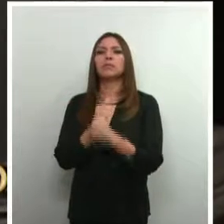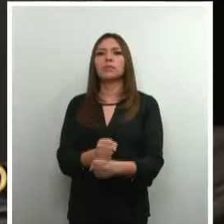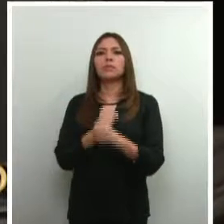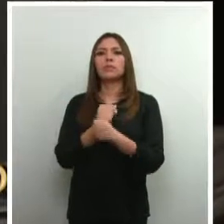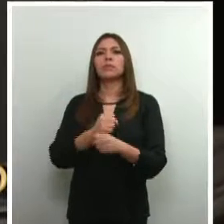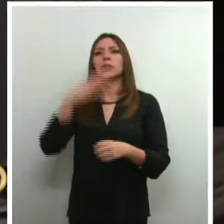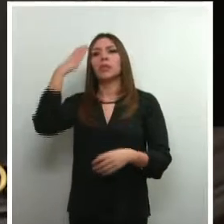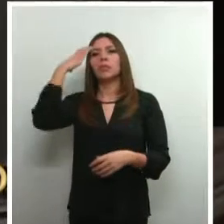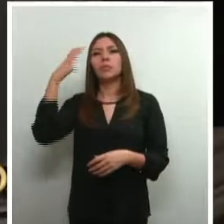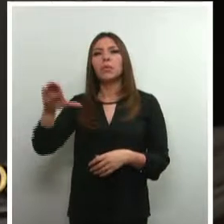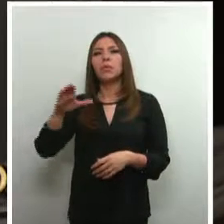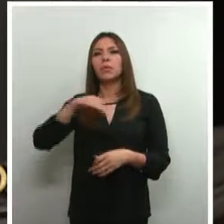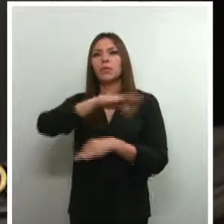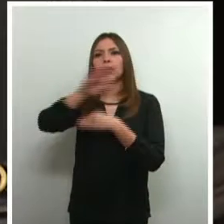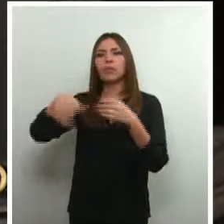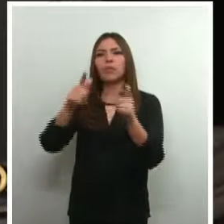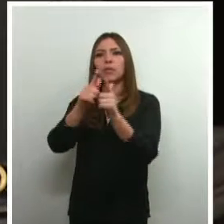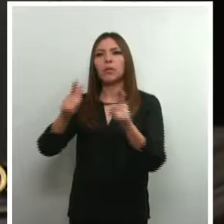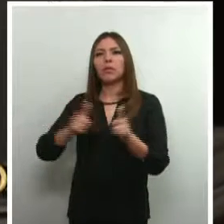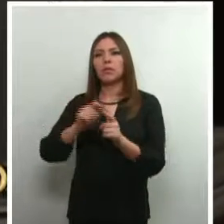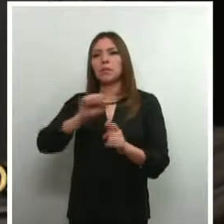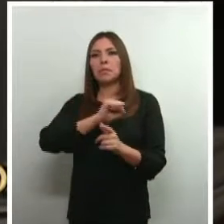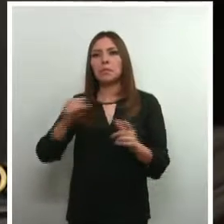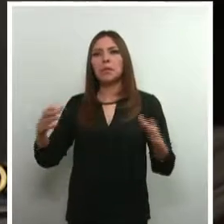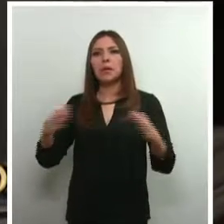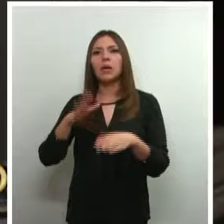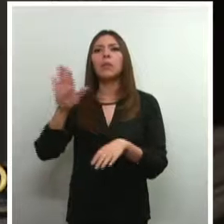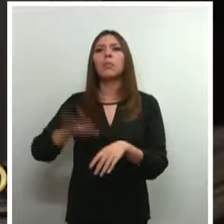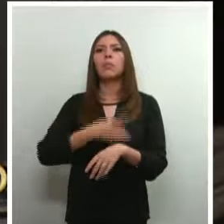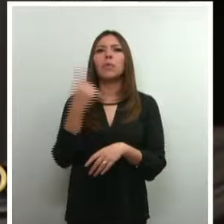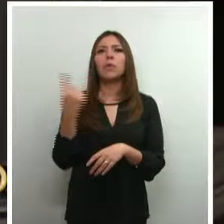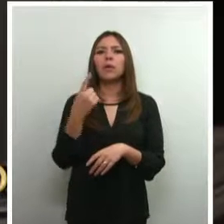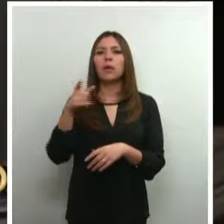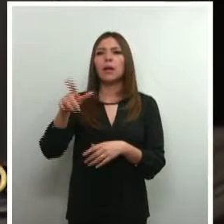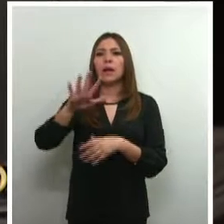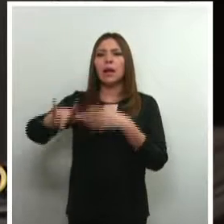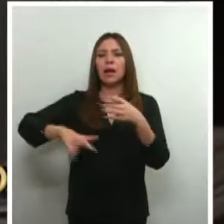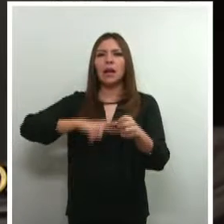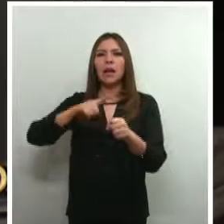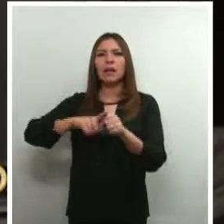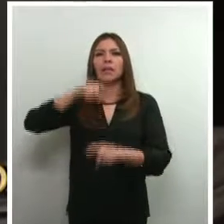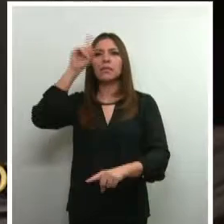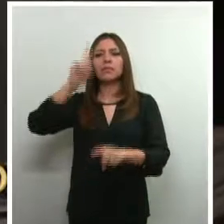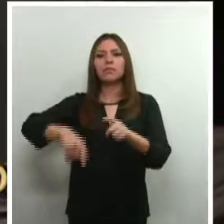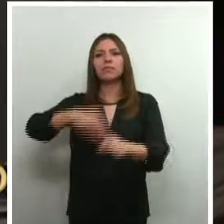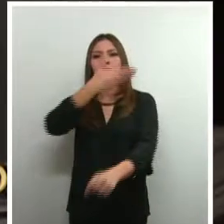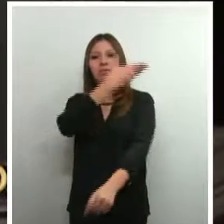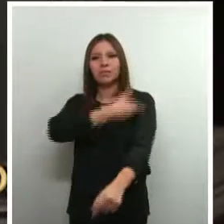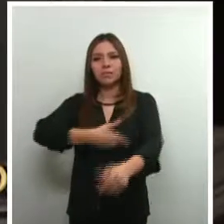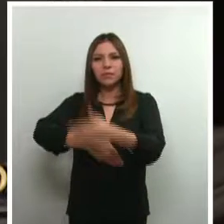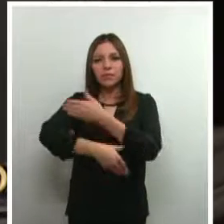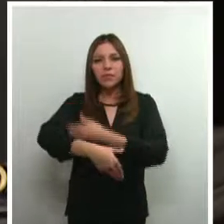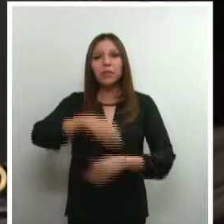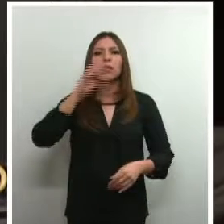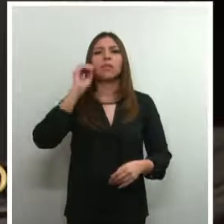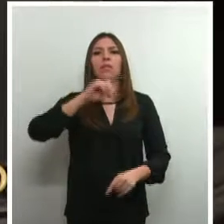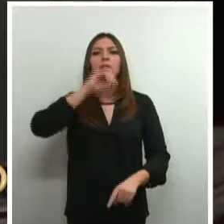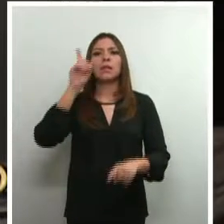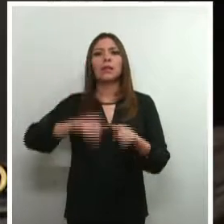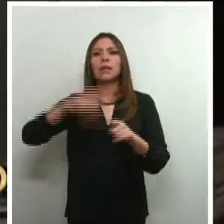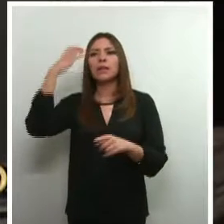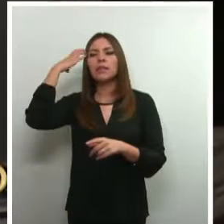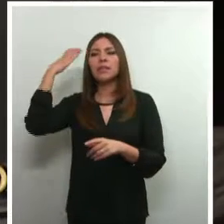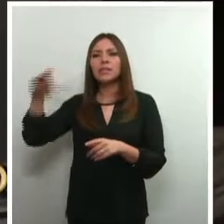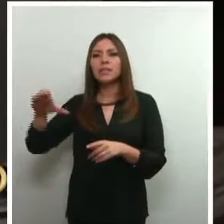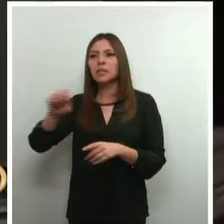organizado. Escúchenlo bien, porque en ellos se practican mutilaciones de miembros, en ellos se inspiran los asesinos